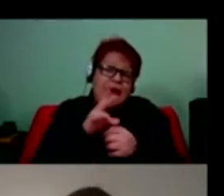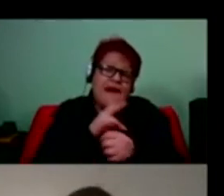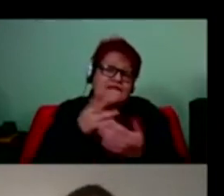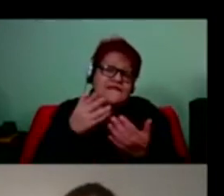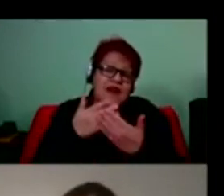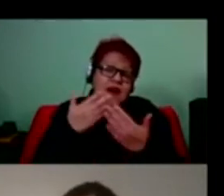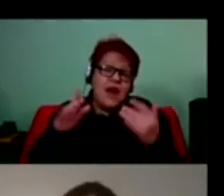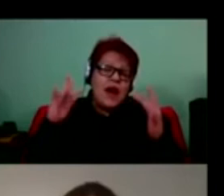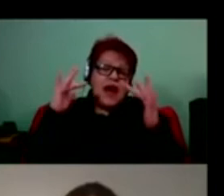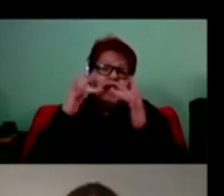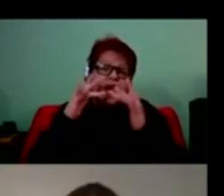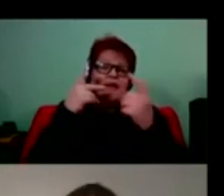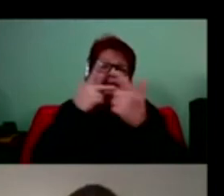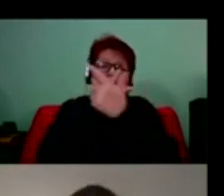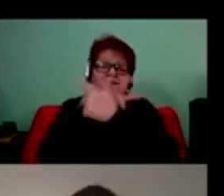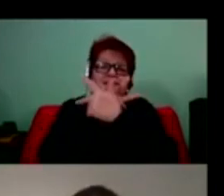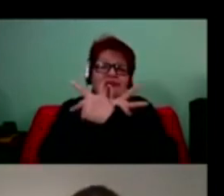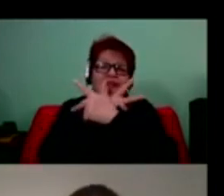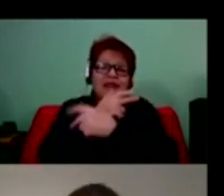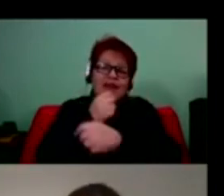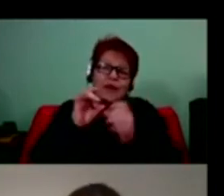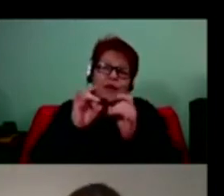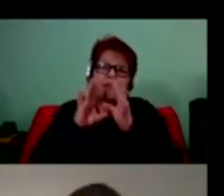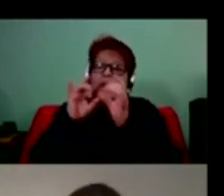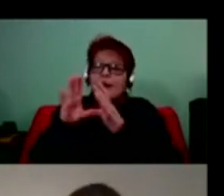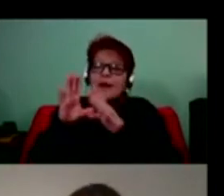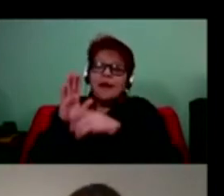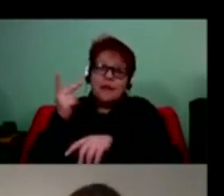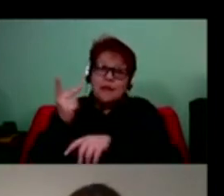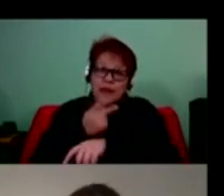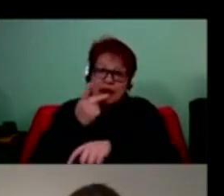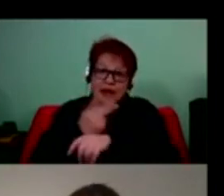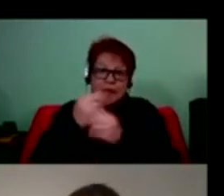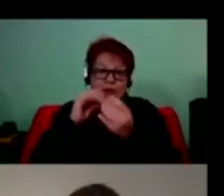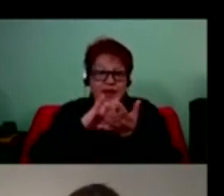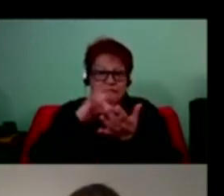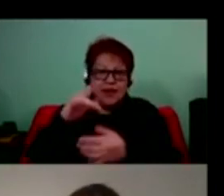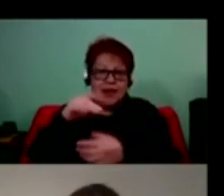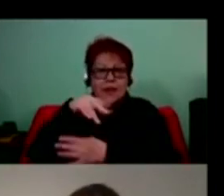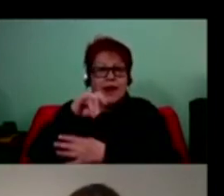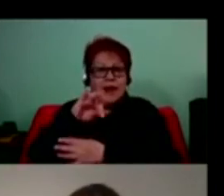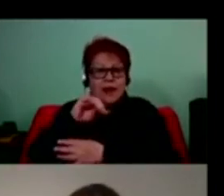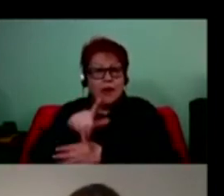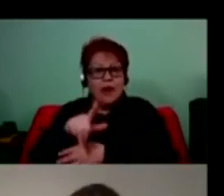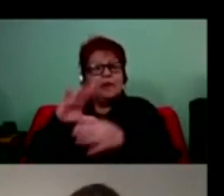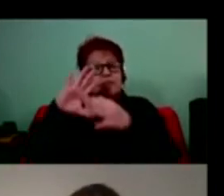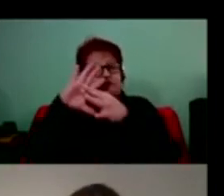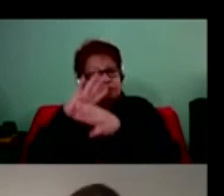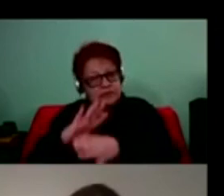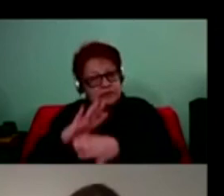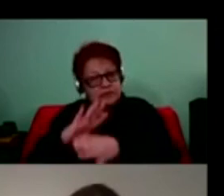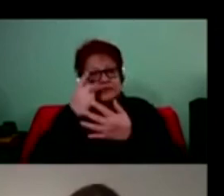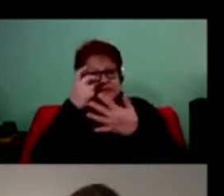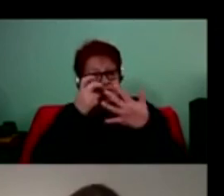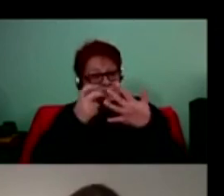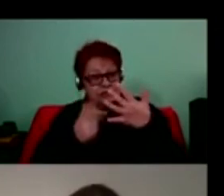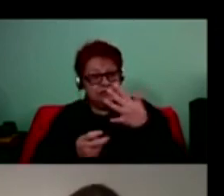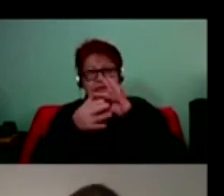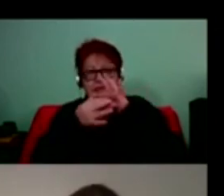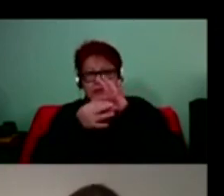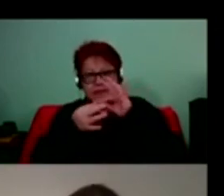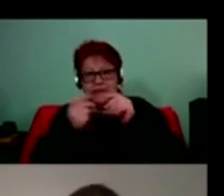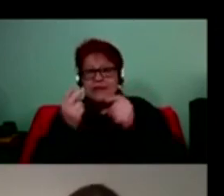online, los imprevistos que pueden suceder. Muchas gracias, Manuel, por tu exposición, por señalarlos que